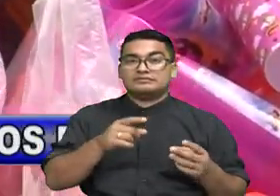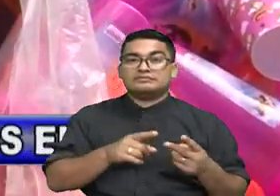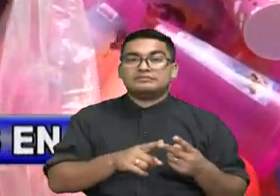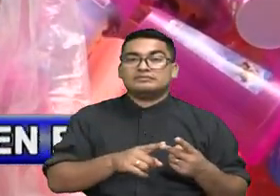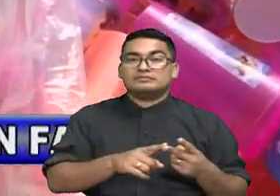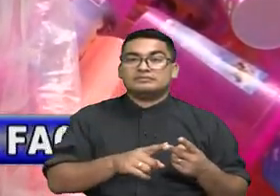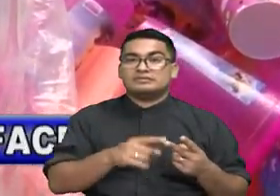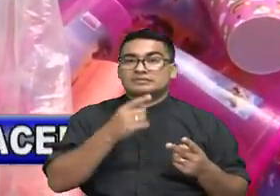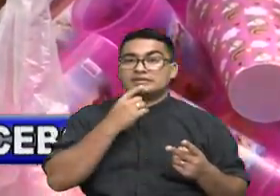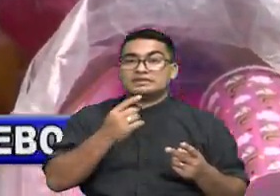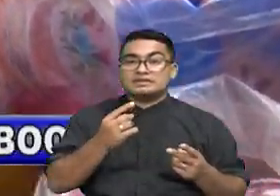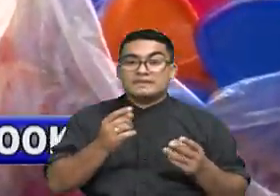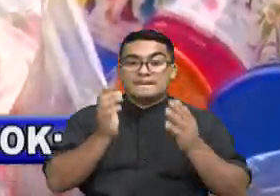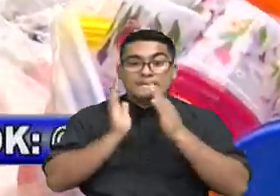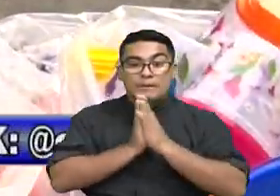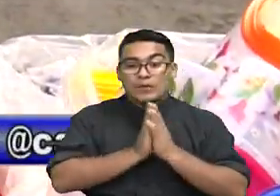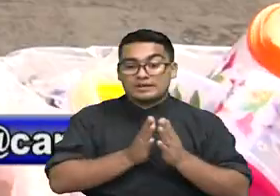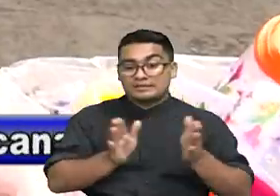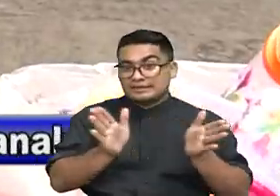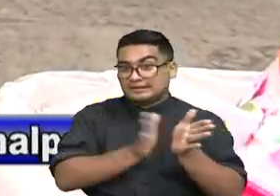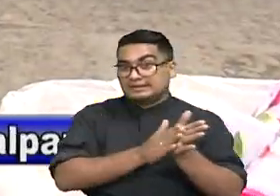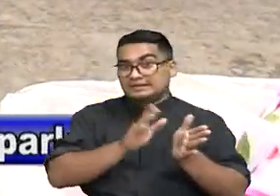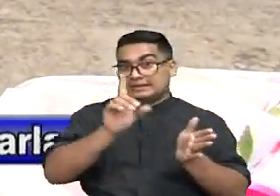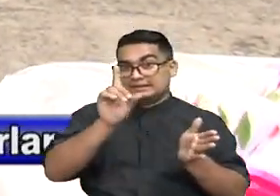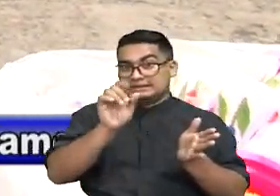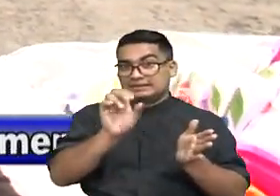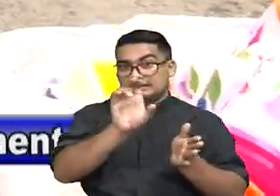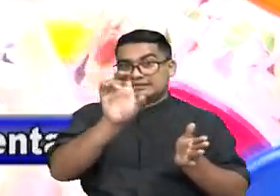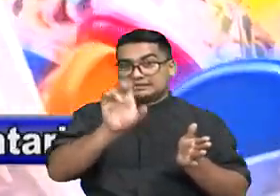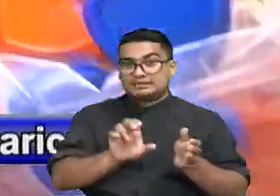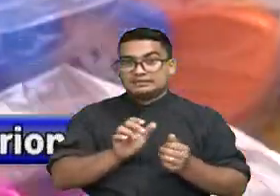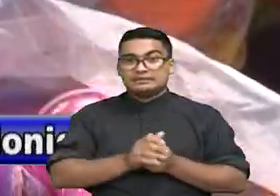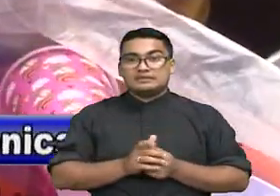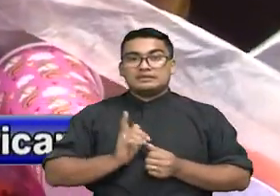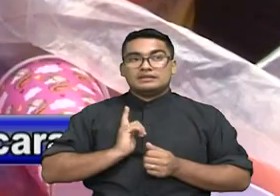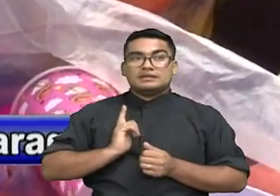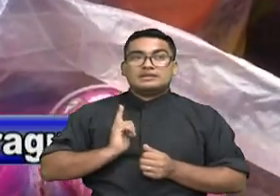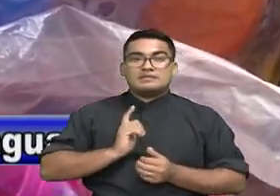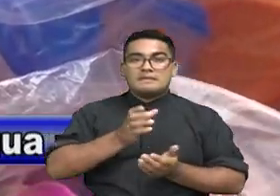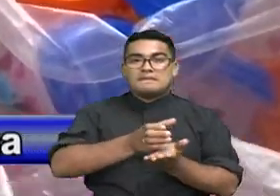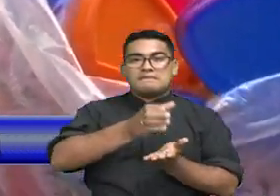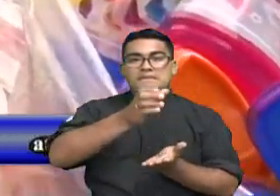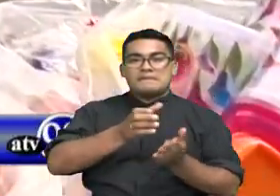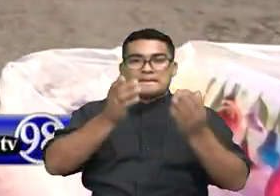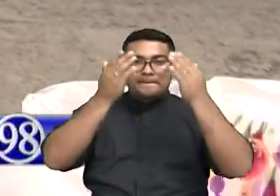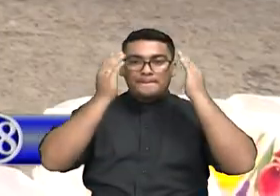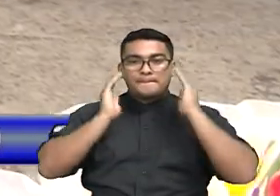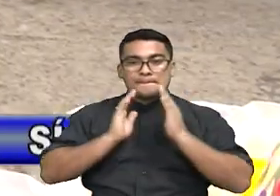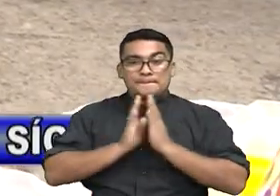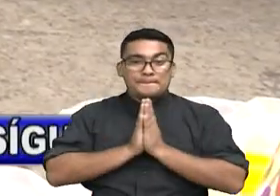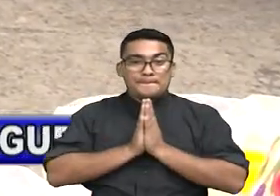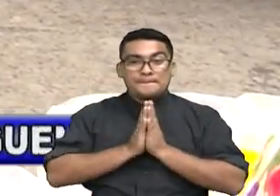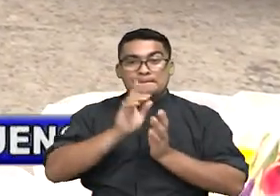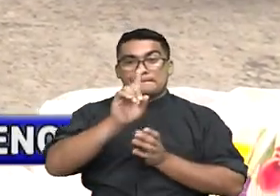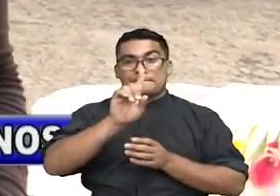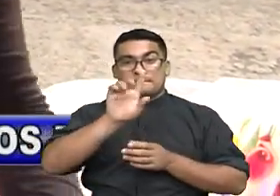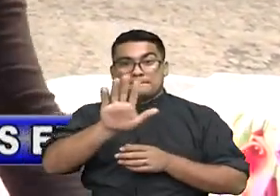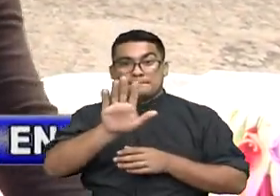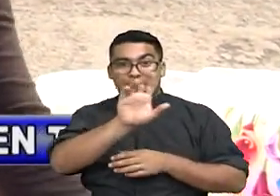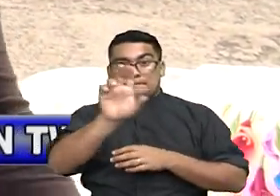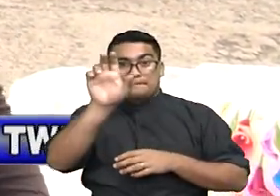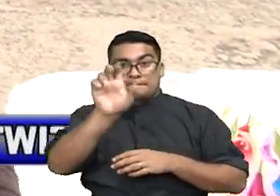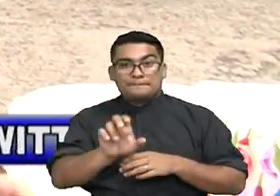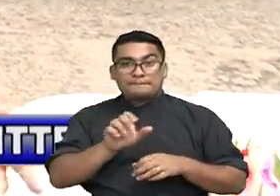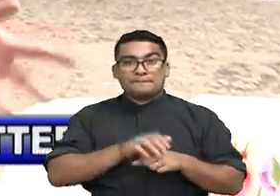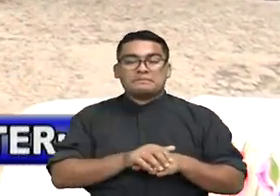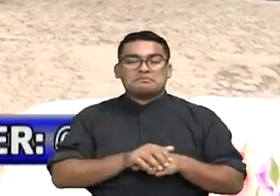el tapado de la Virgen, le sale a 10 por docena también. Tenemos este vasito de la Virgen con tapa, le ofrecemos a 15 por docena.